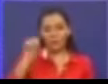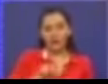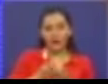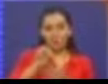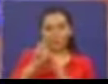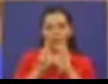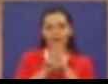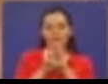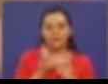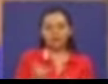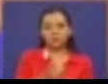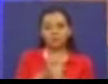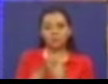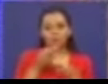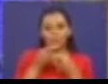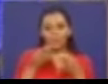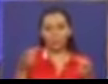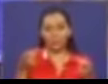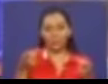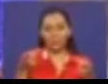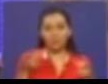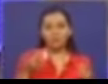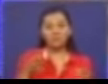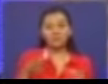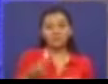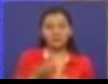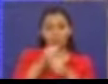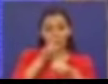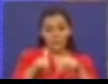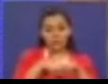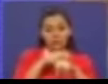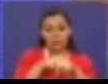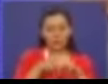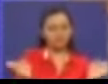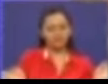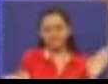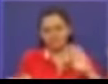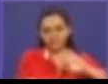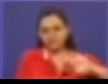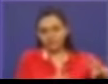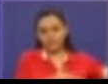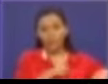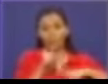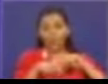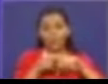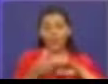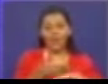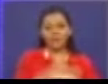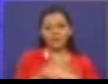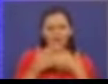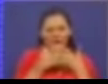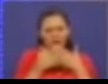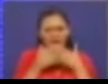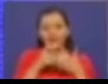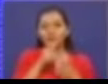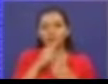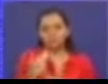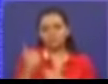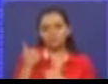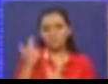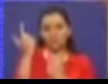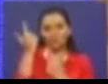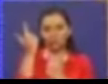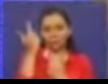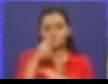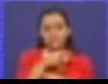Estado, reemplazando la vieja Ley de Seguridad Nacional de la época de la Guerra Fría, donde todo estaba en manos de la fuerza pública,